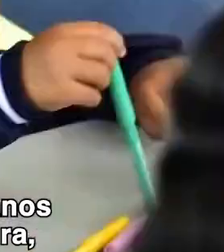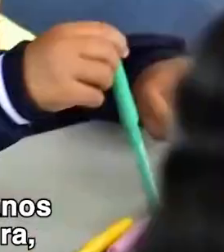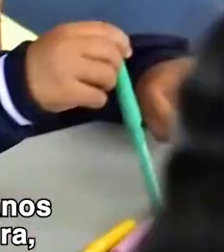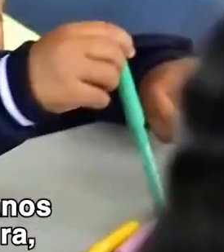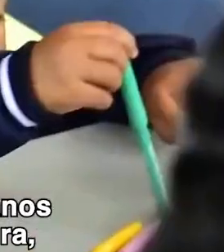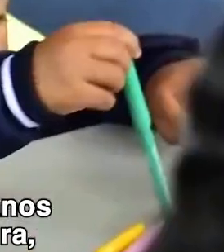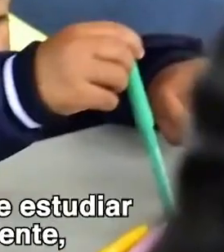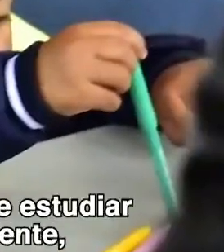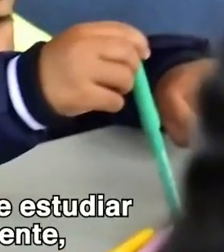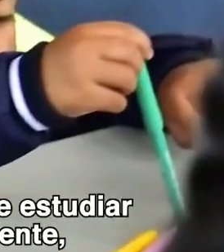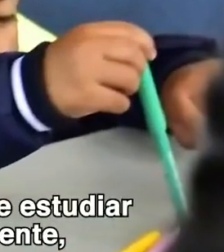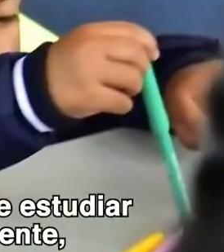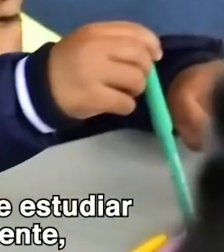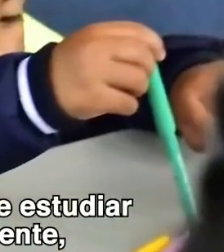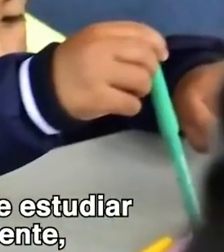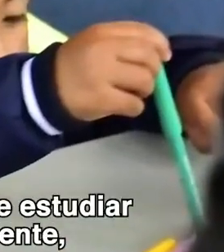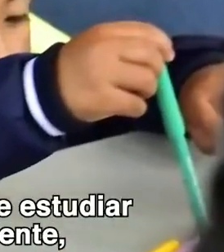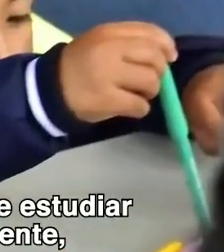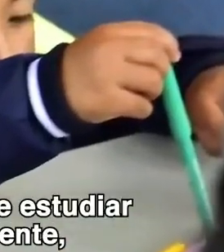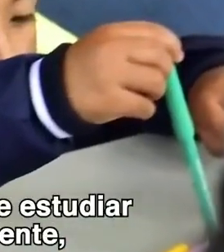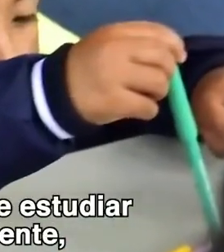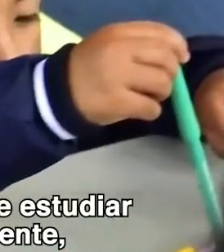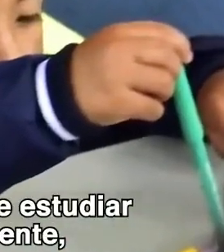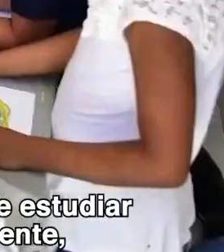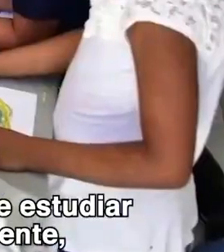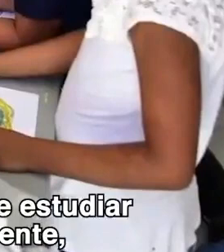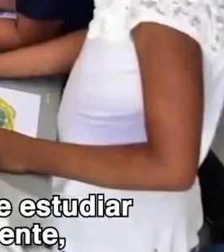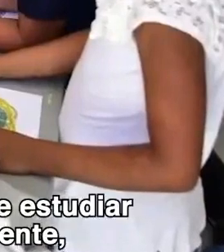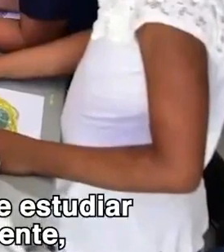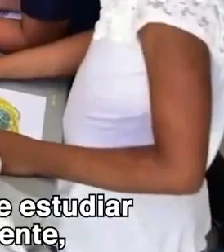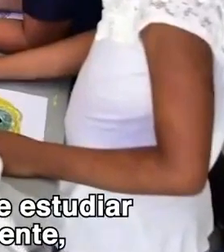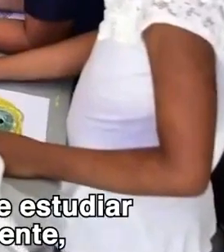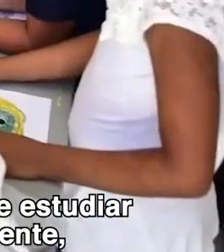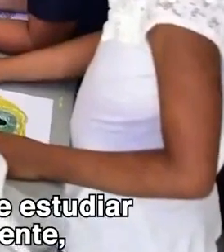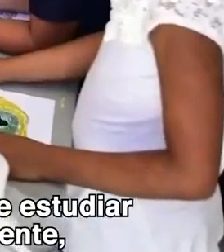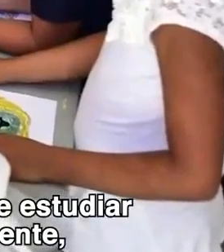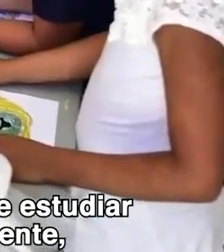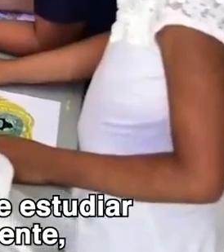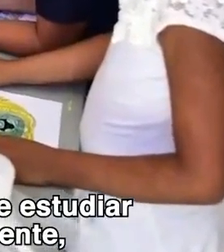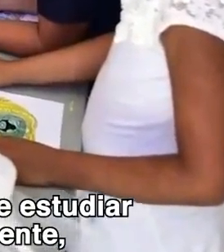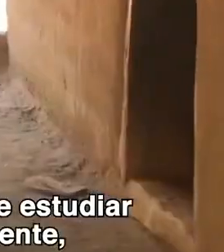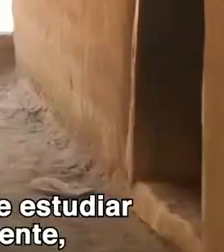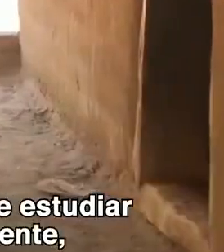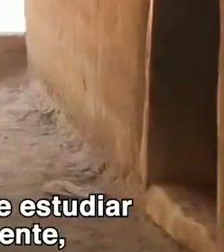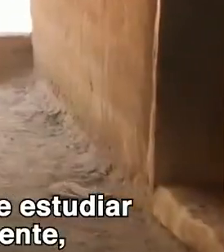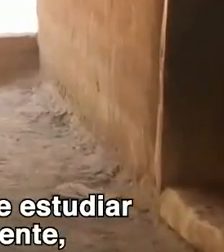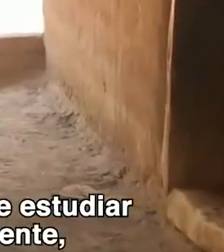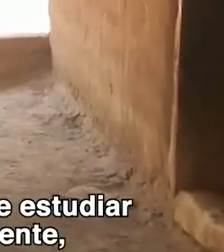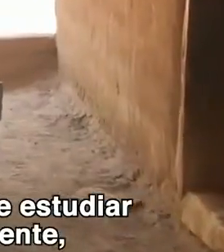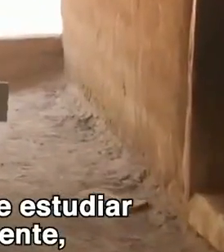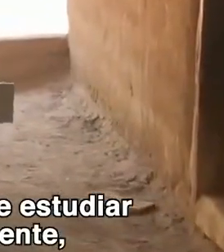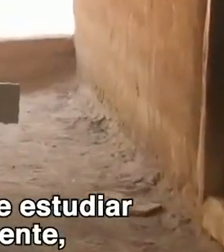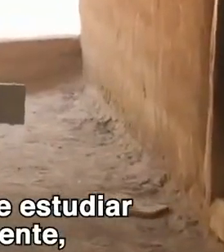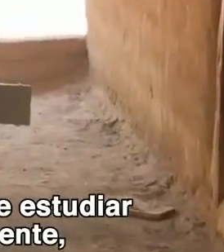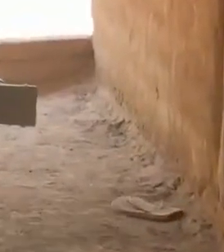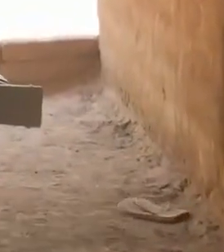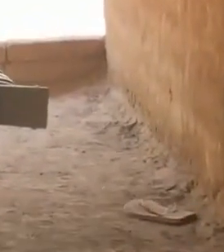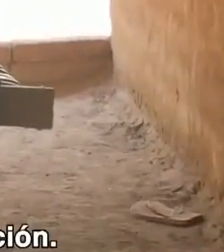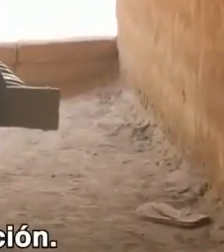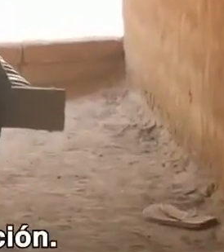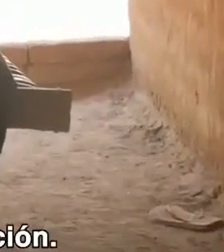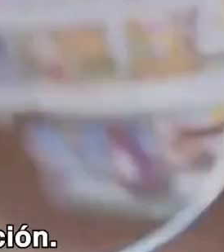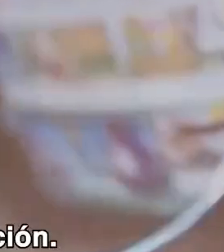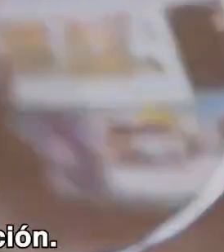información y la cultura para que jóvenes y niños tengan la oportunidad de estudiar y desarrollarse intelectual social y culturalmente